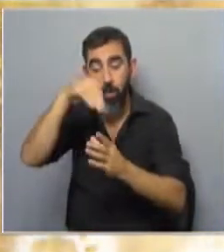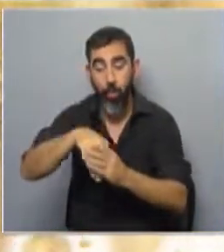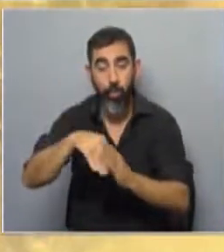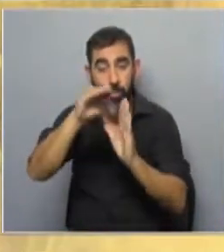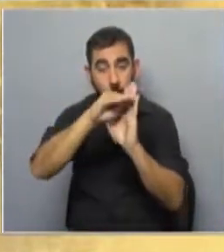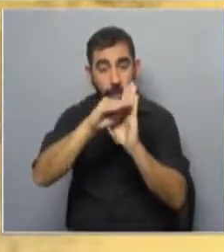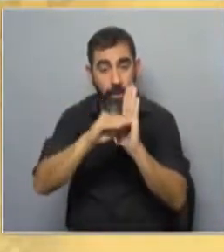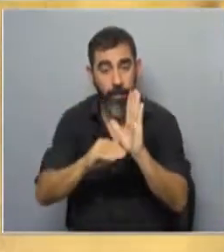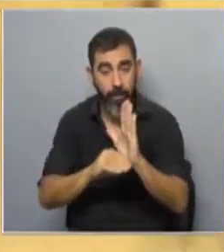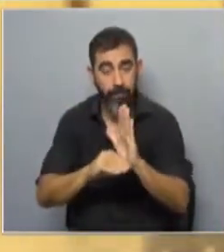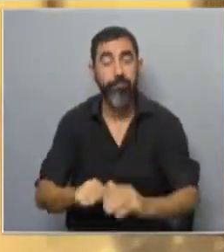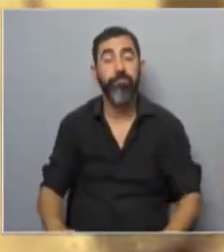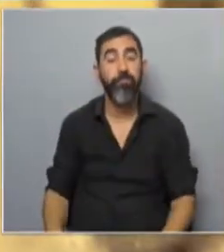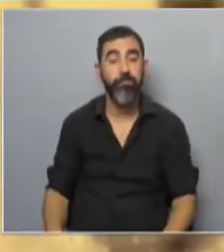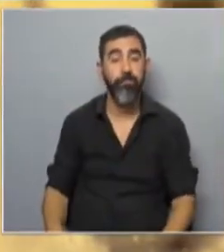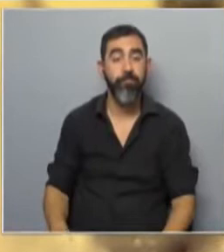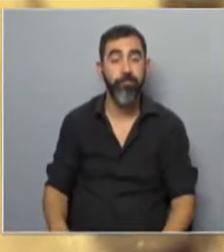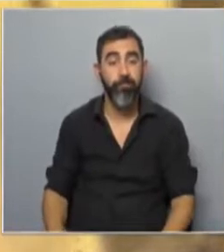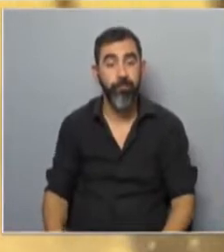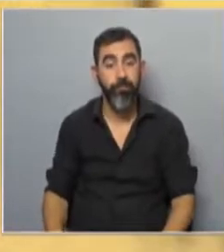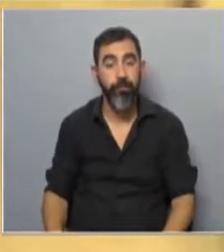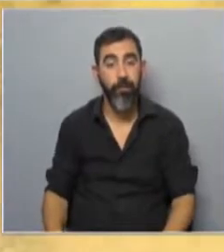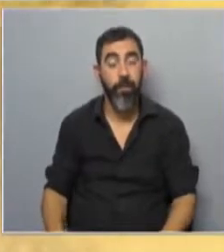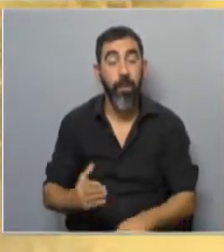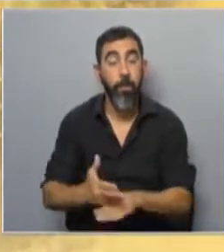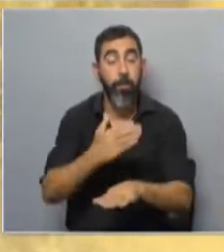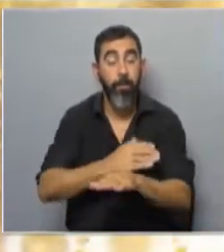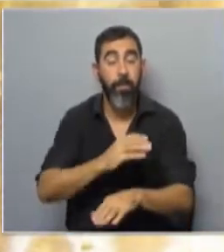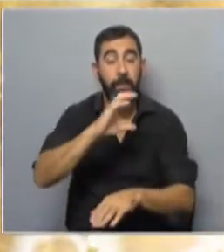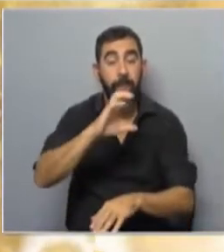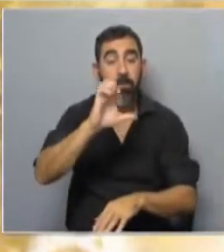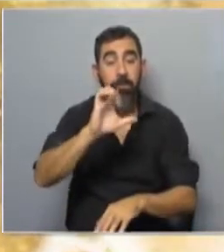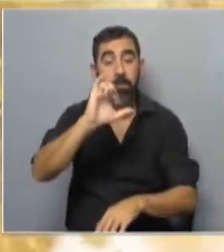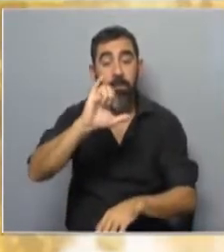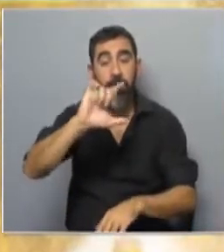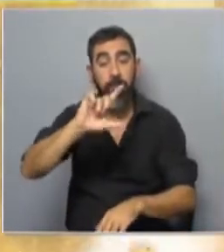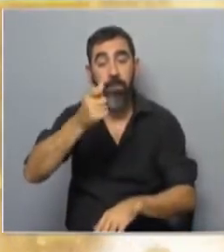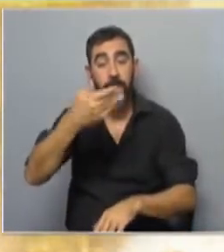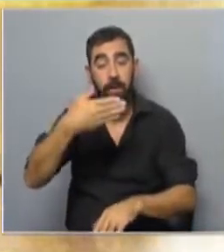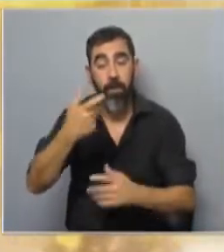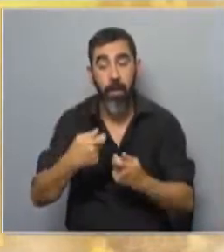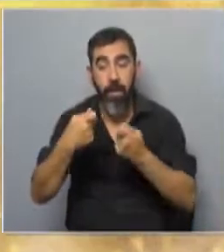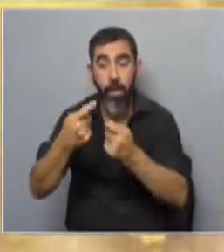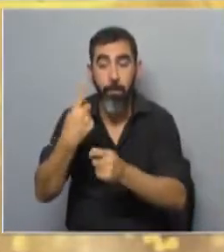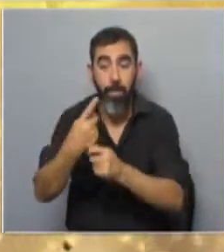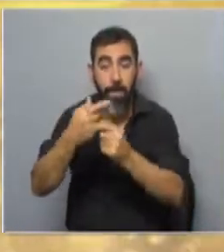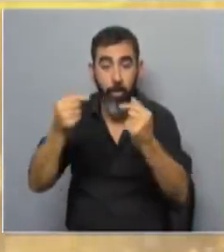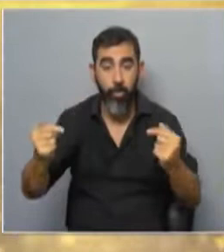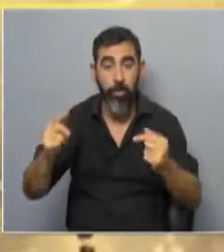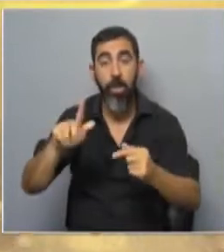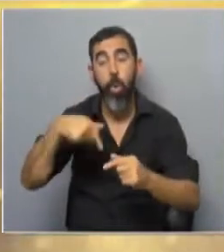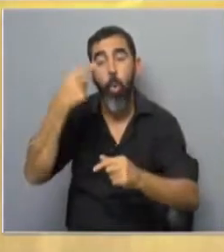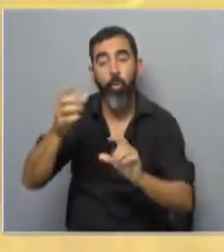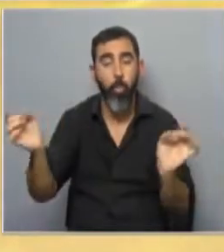este programa. Y bueno, están los pre-SciLab, que es cuando le dan ese kit de iniciación, y están ya los